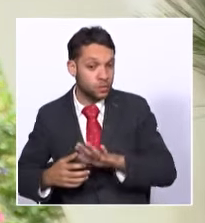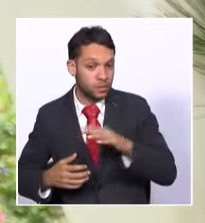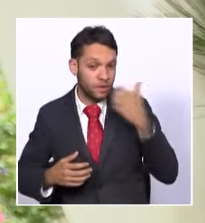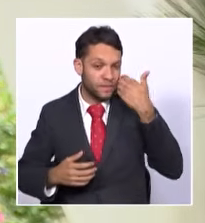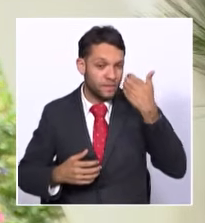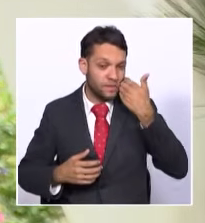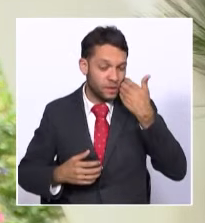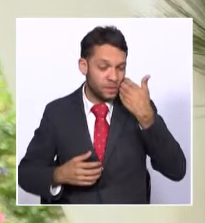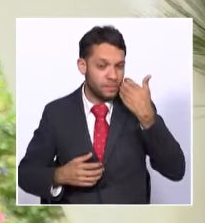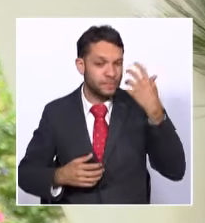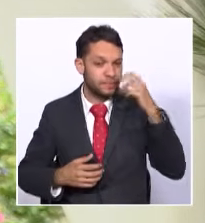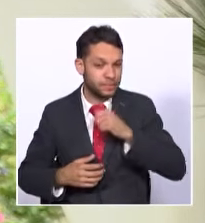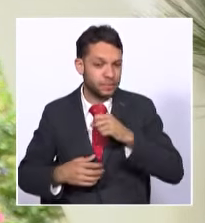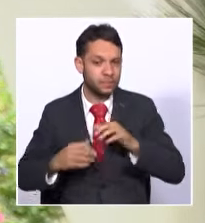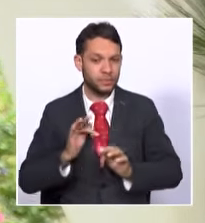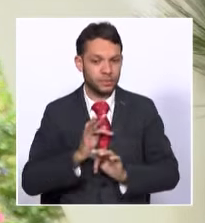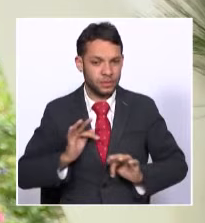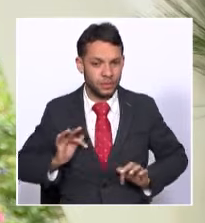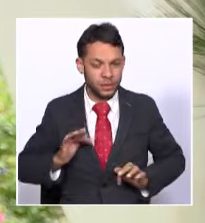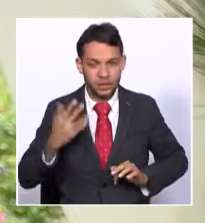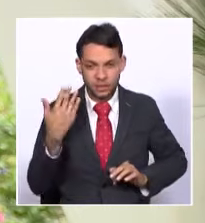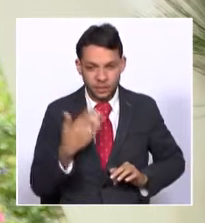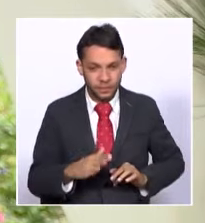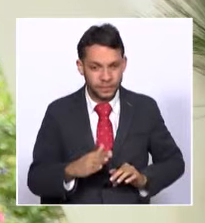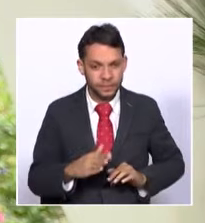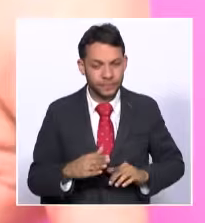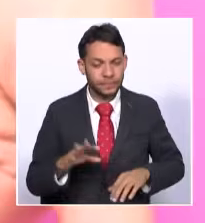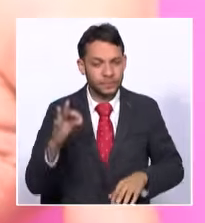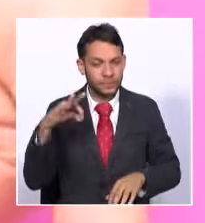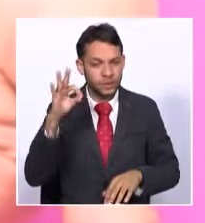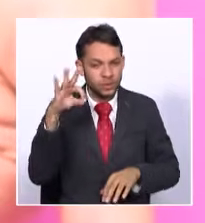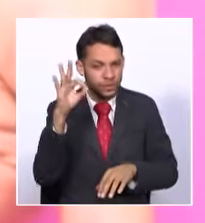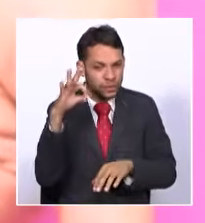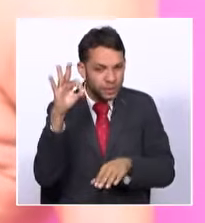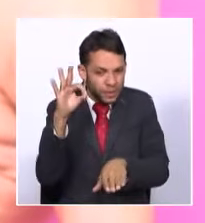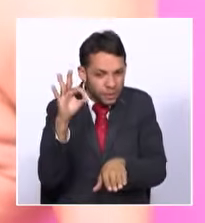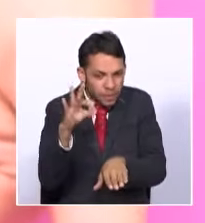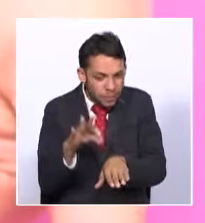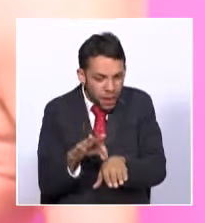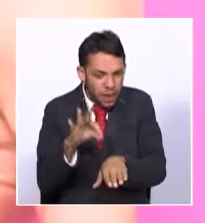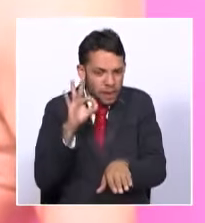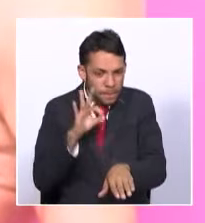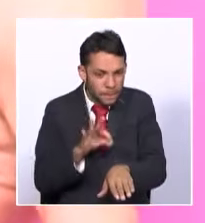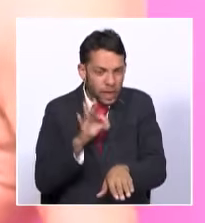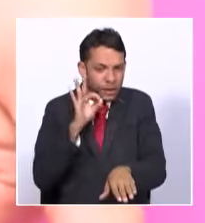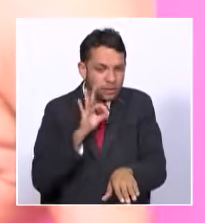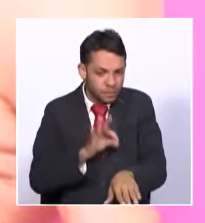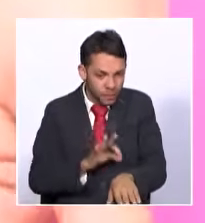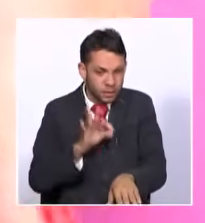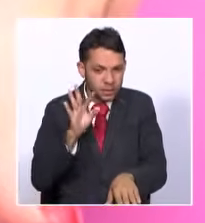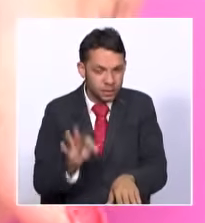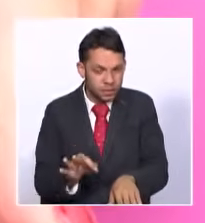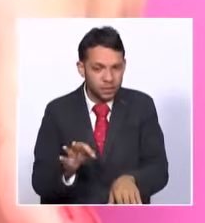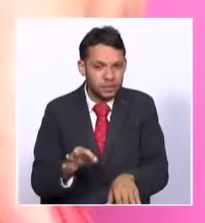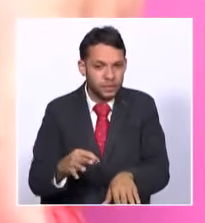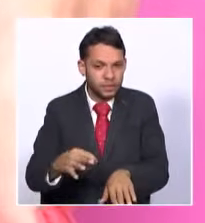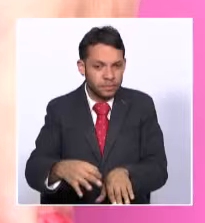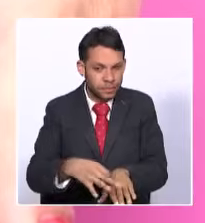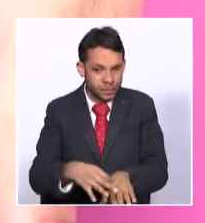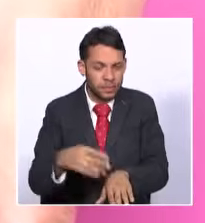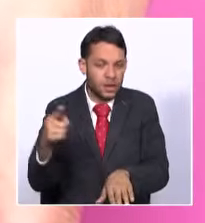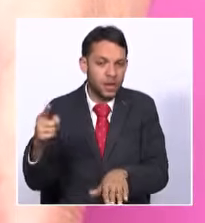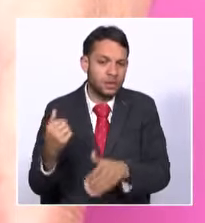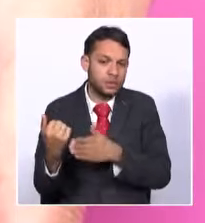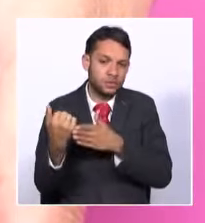el tratamiento. Cuando colocamos esa abejita, lo que es esta apitoxina, esta sustancia que tiene la abejita y que nos regala la